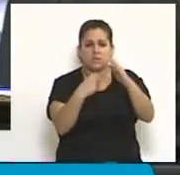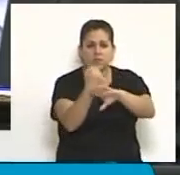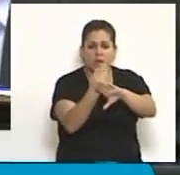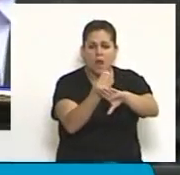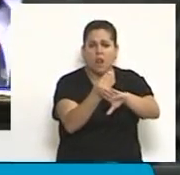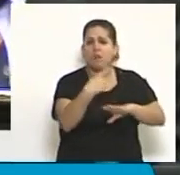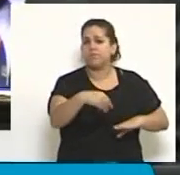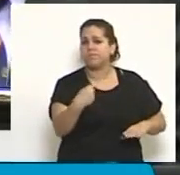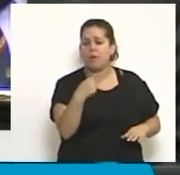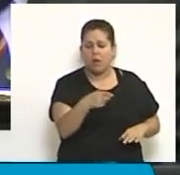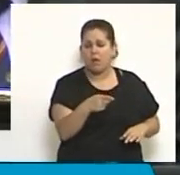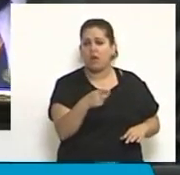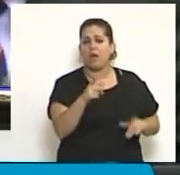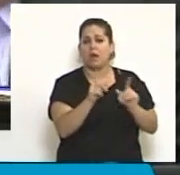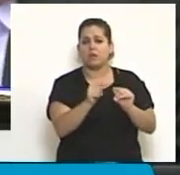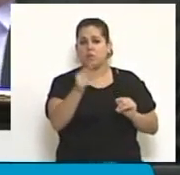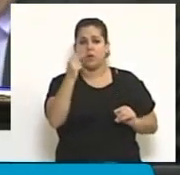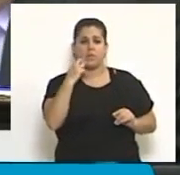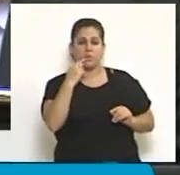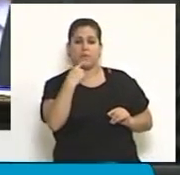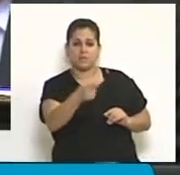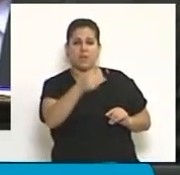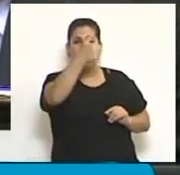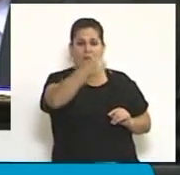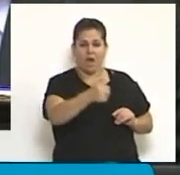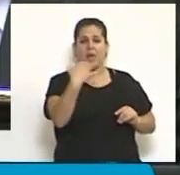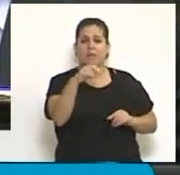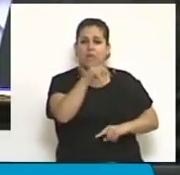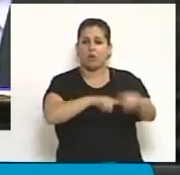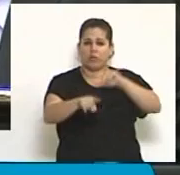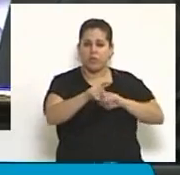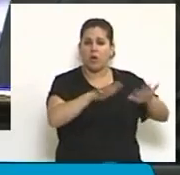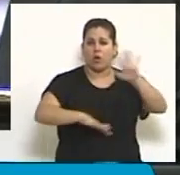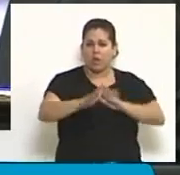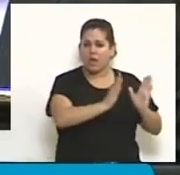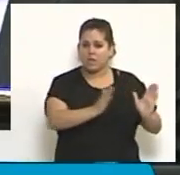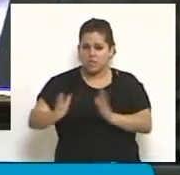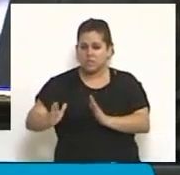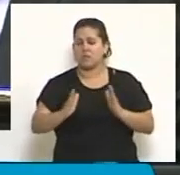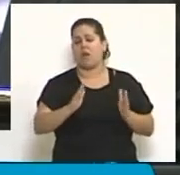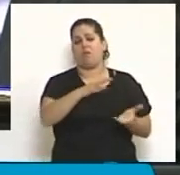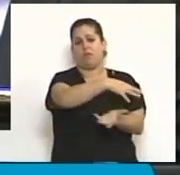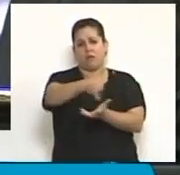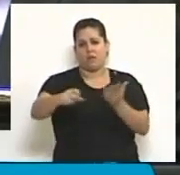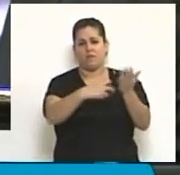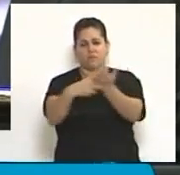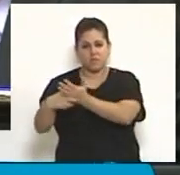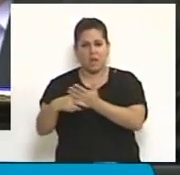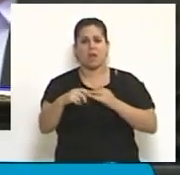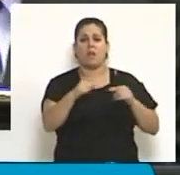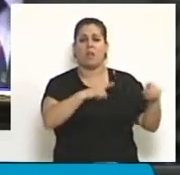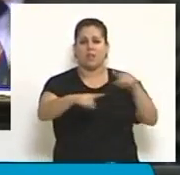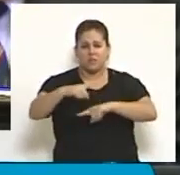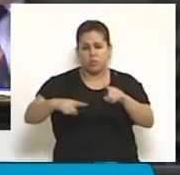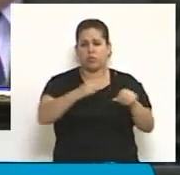de distrito, los cuales el artículo 19 son: a. Coordinar y organizar las unidades fiscales, priorizando la distribución de